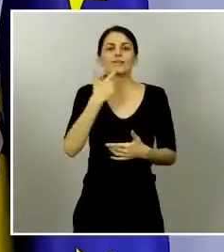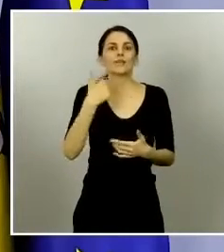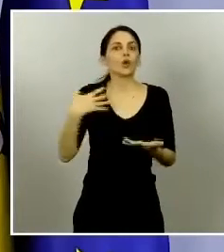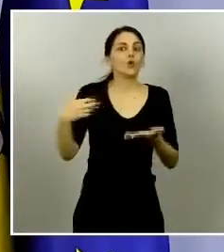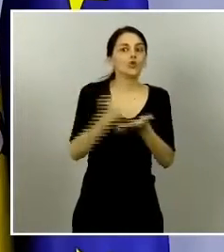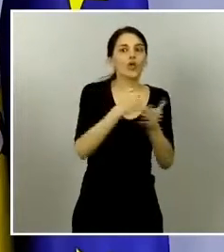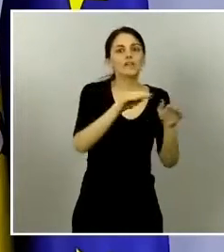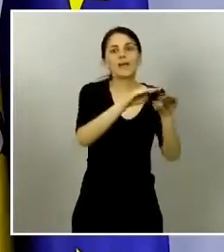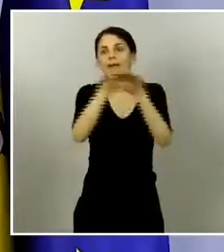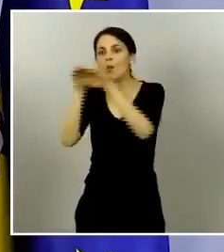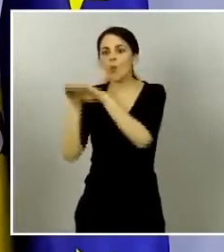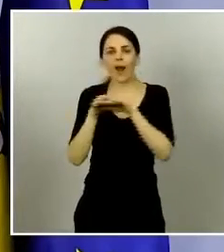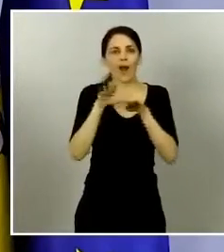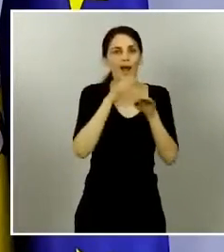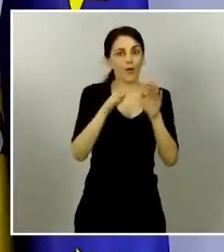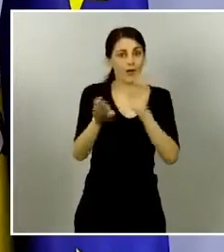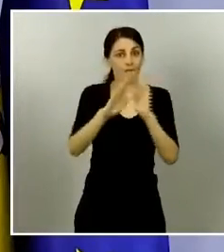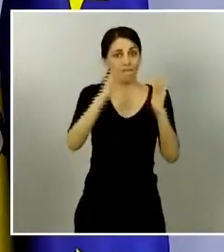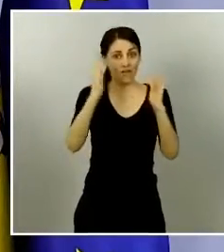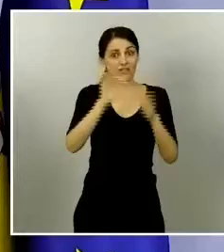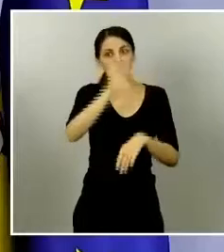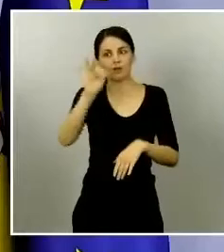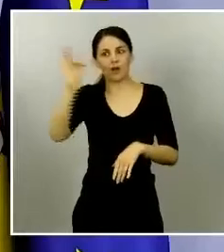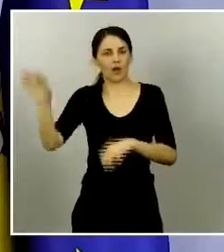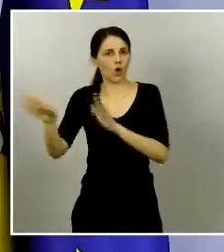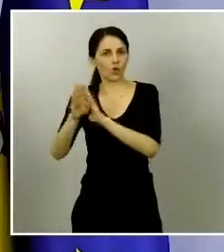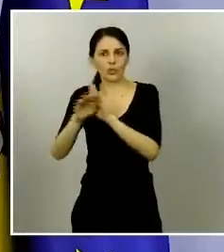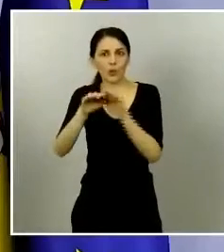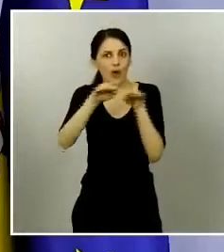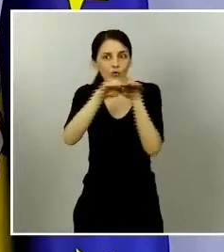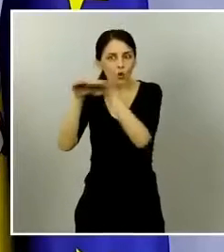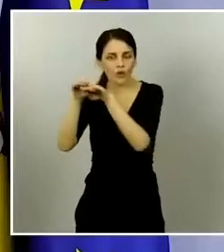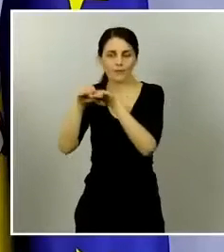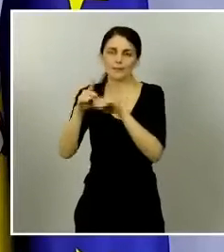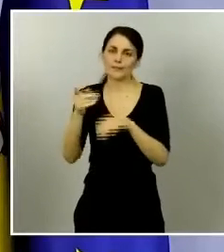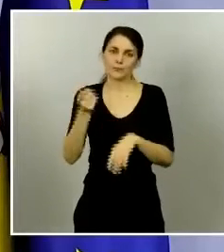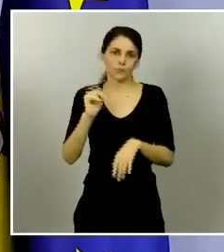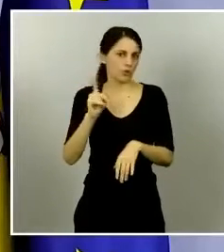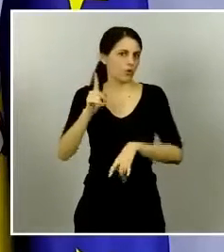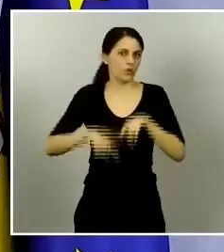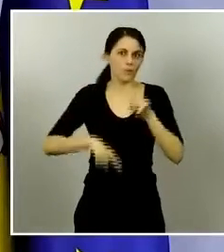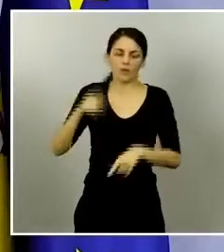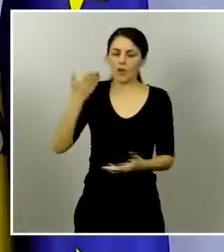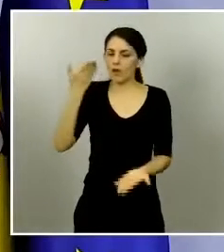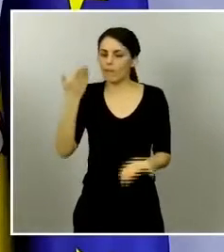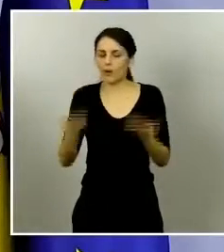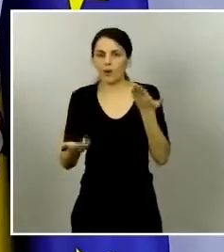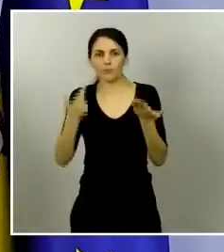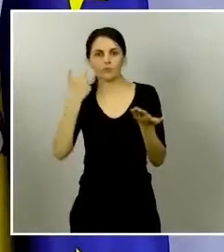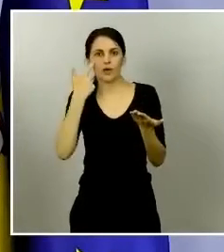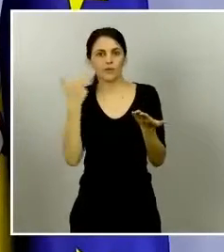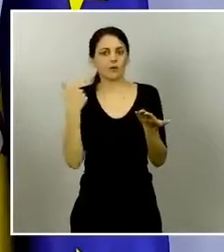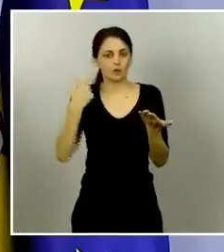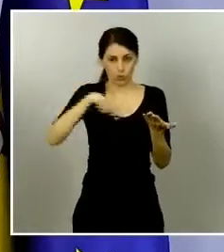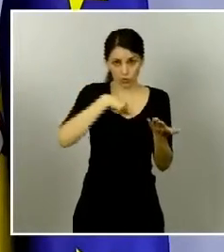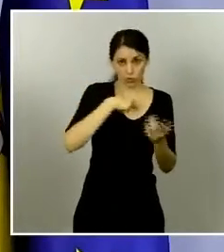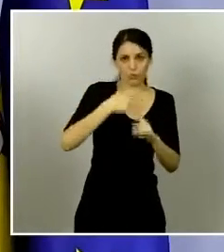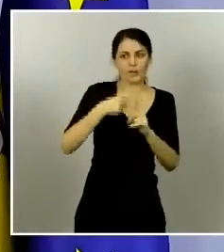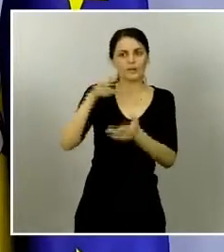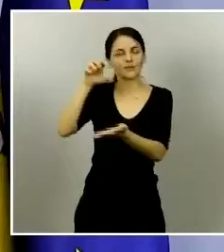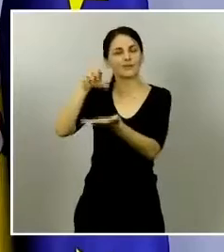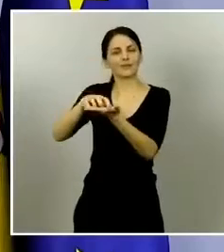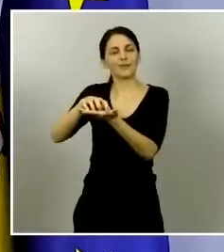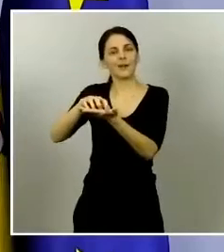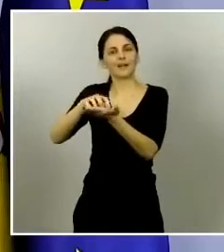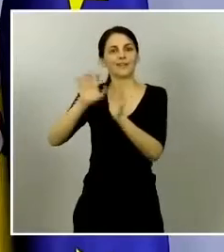1. Esto no quiere decir que el ritmo de progresión tenga que ser necesariamente homogéneo. Vamos a seguir estudiando en este marco de cogobernanza